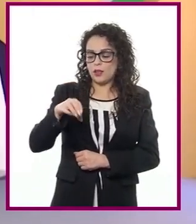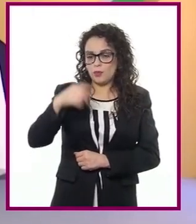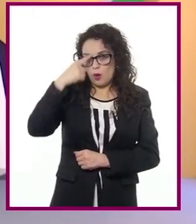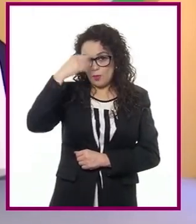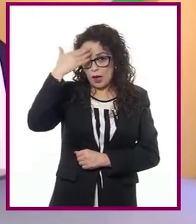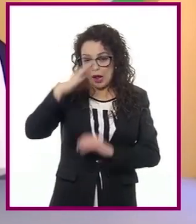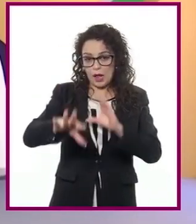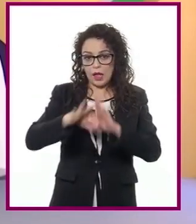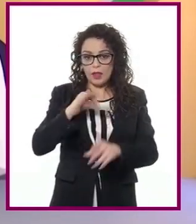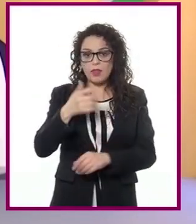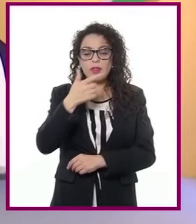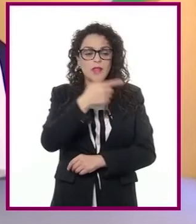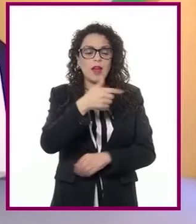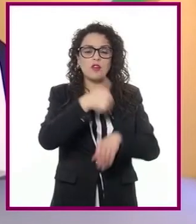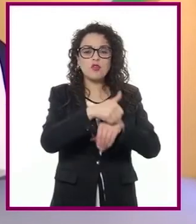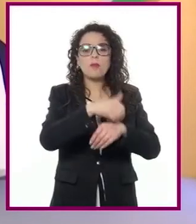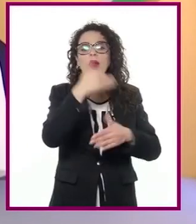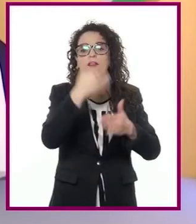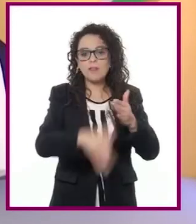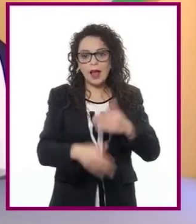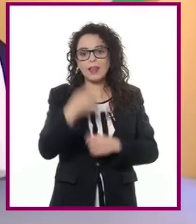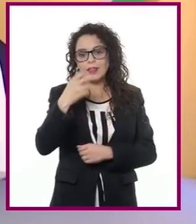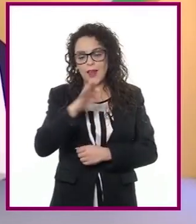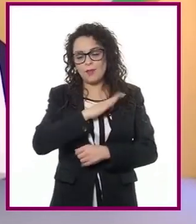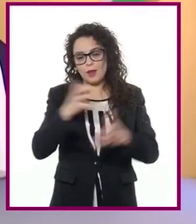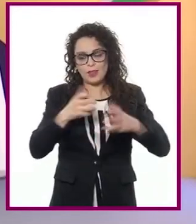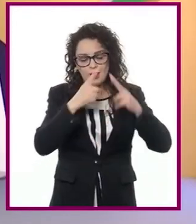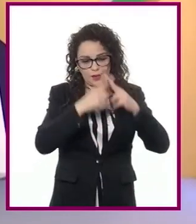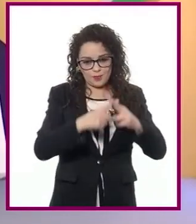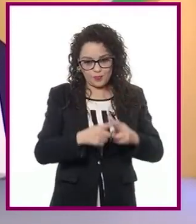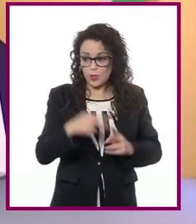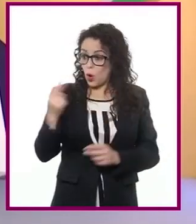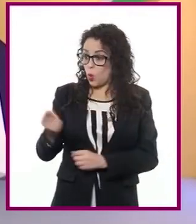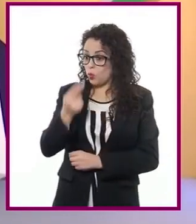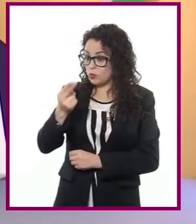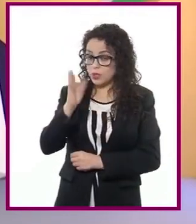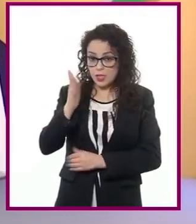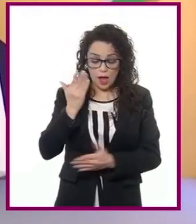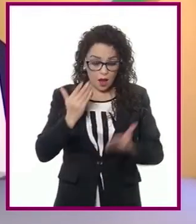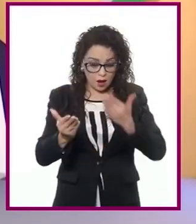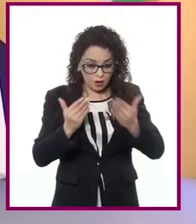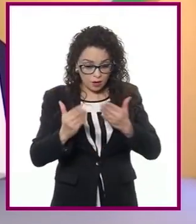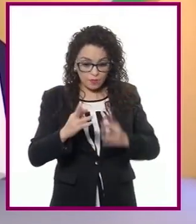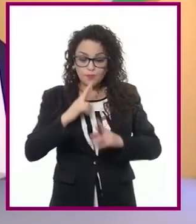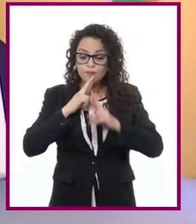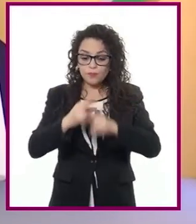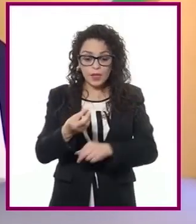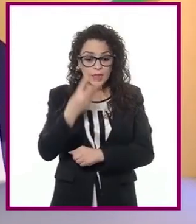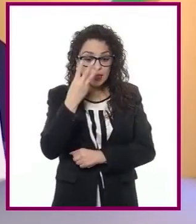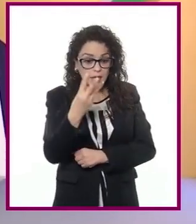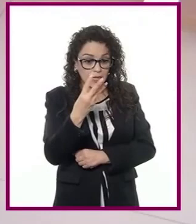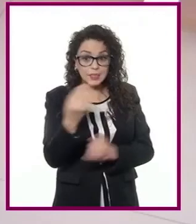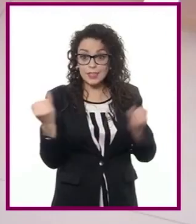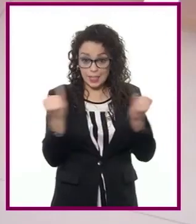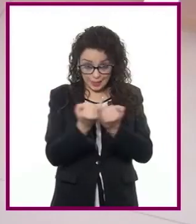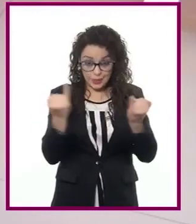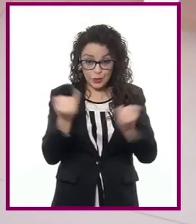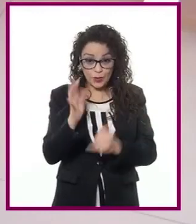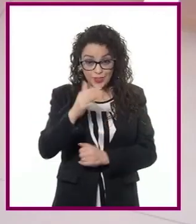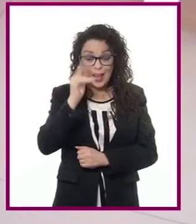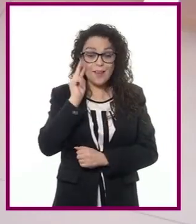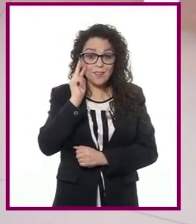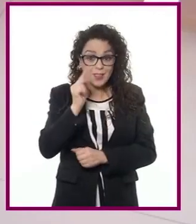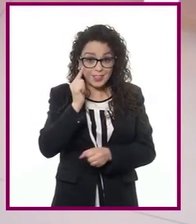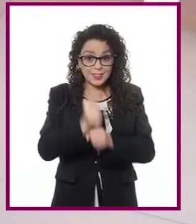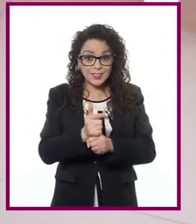faltante. Ustedes en casa pueden comprobar que el resultado de los 3 procedimientos efectivamente es el mismo.